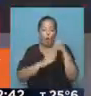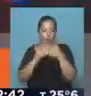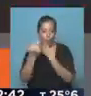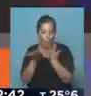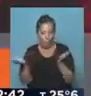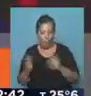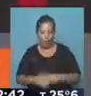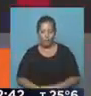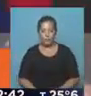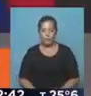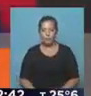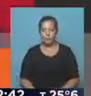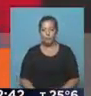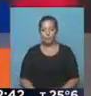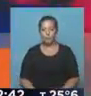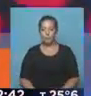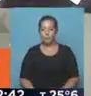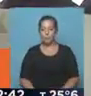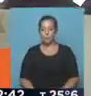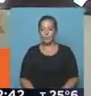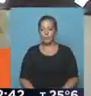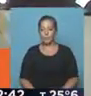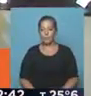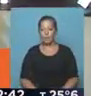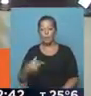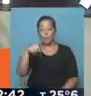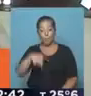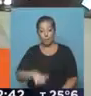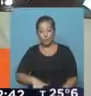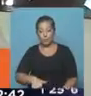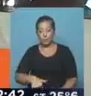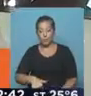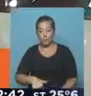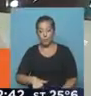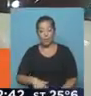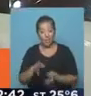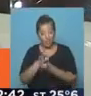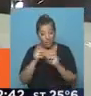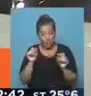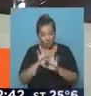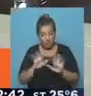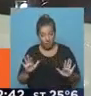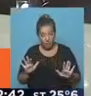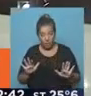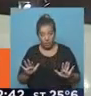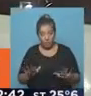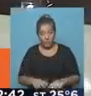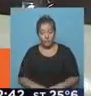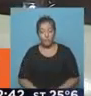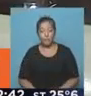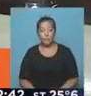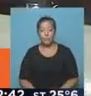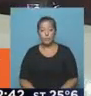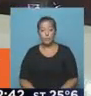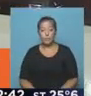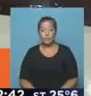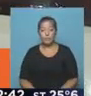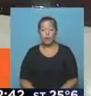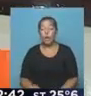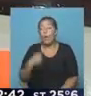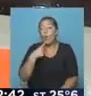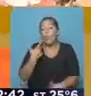ahora ya me voy a Jorge Elías Pero esto con esta transparencia se termina Raúl interrogante es decir